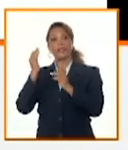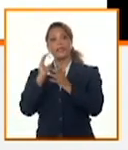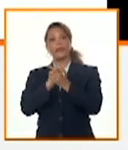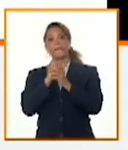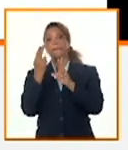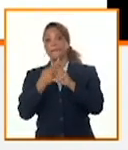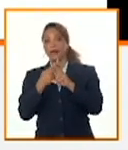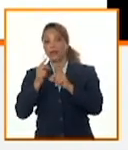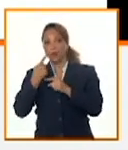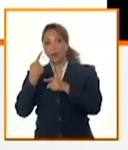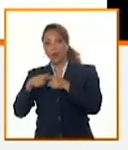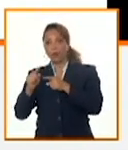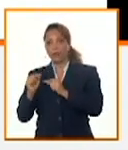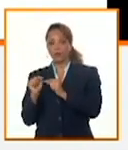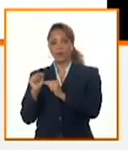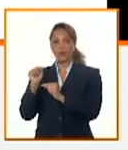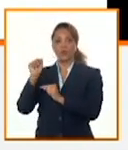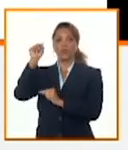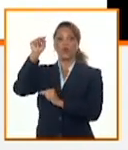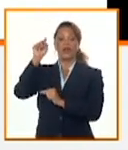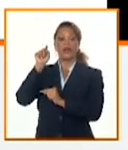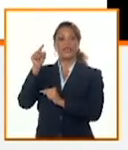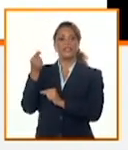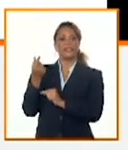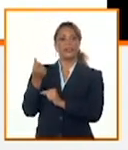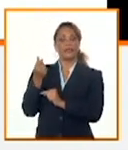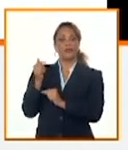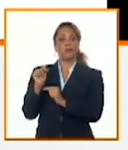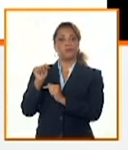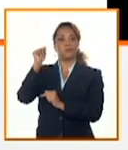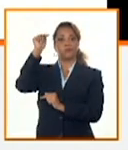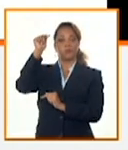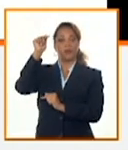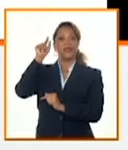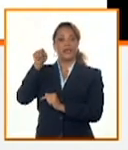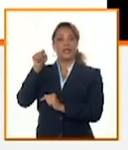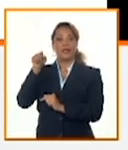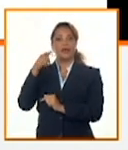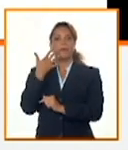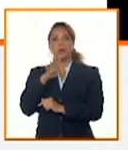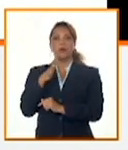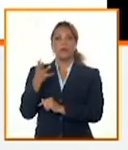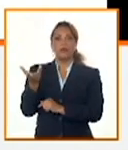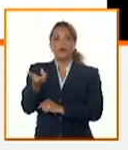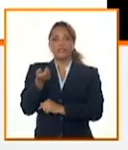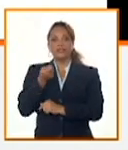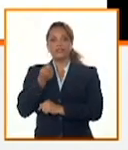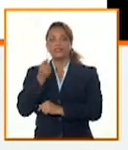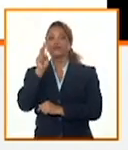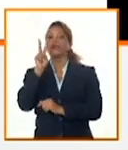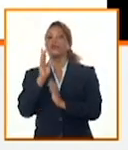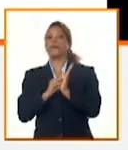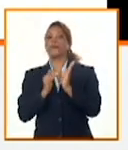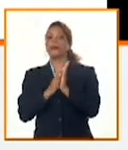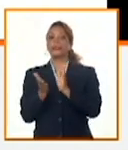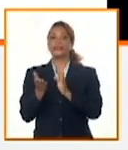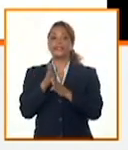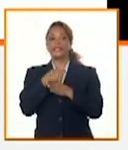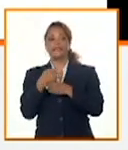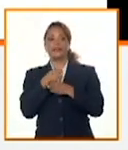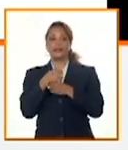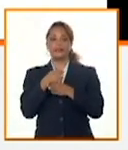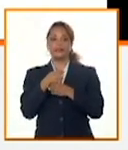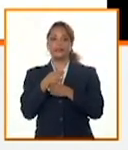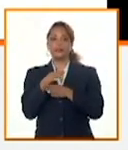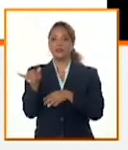columnita roja que es un importe inmenso de ese a los dos primeros meses de prácticamente